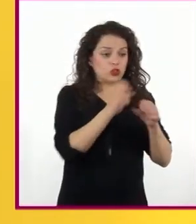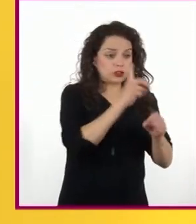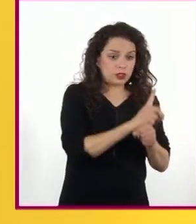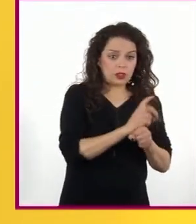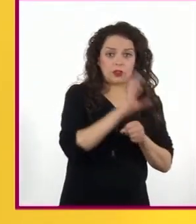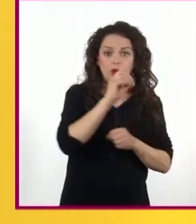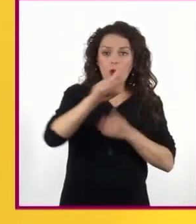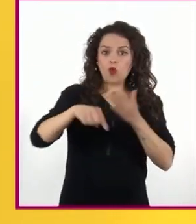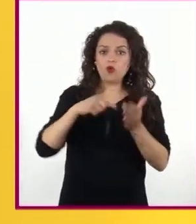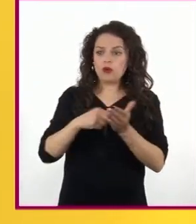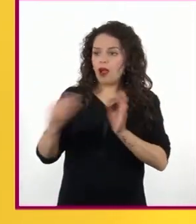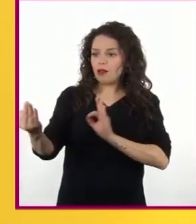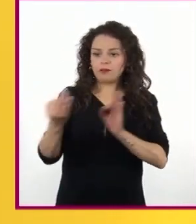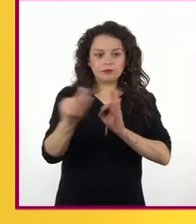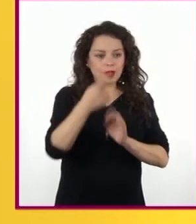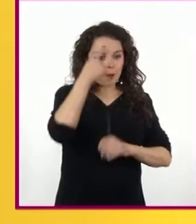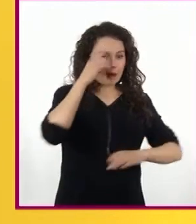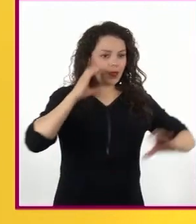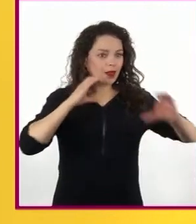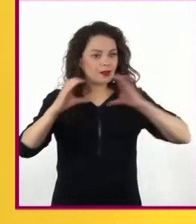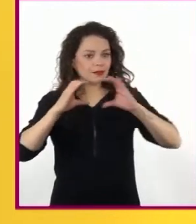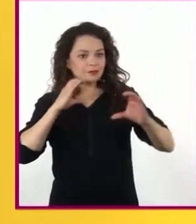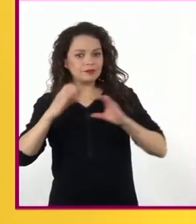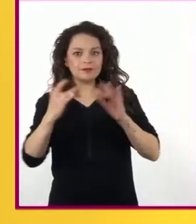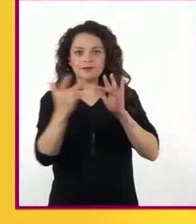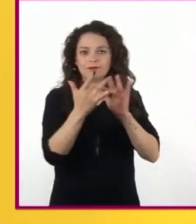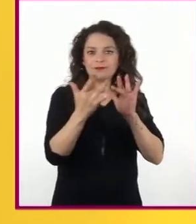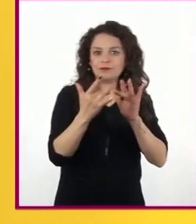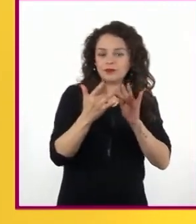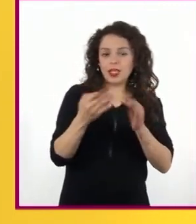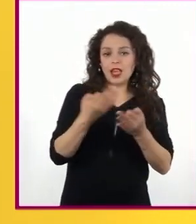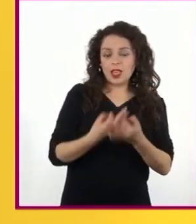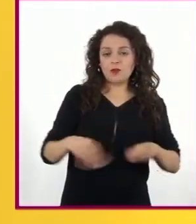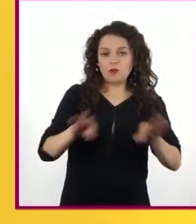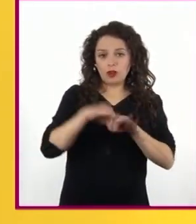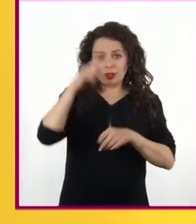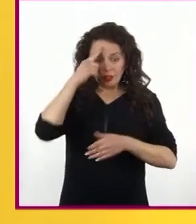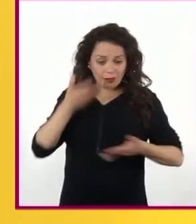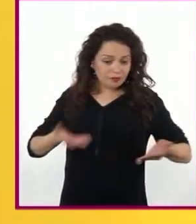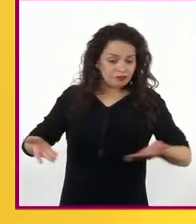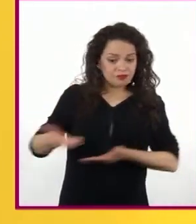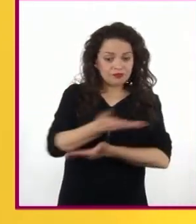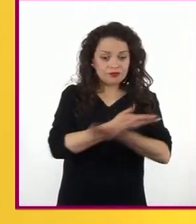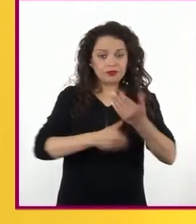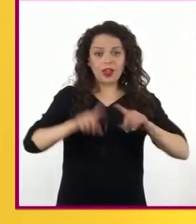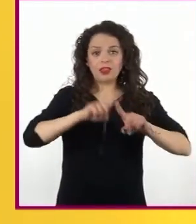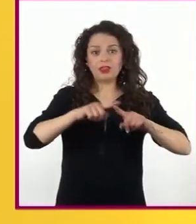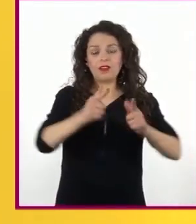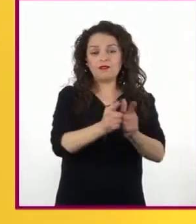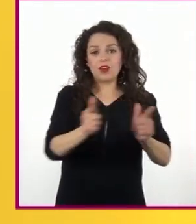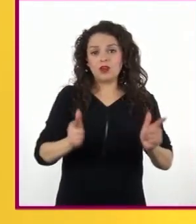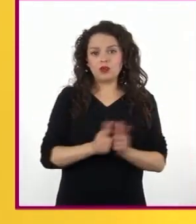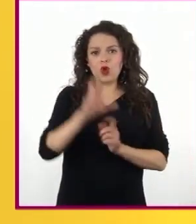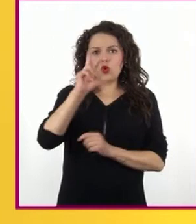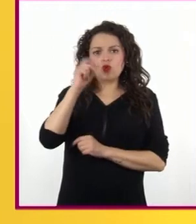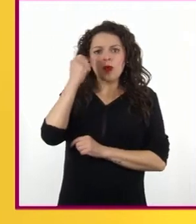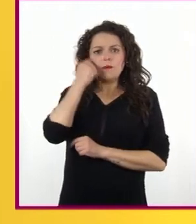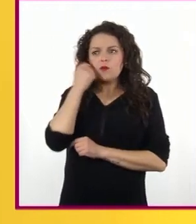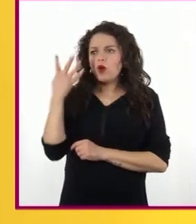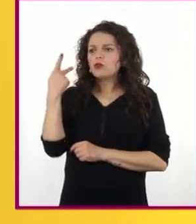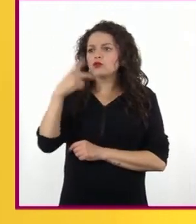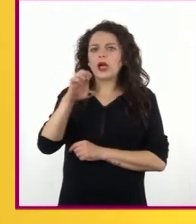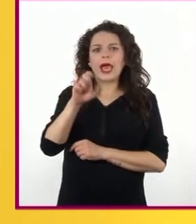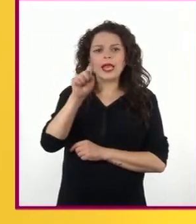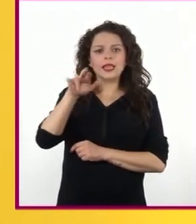de convivencia, son frecuentes las interacciones con personas y grupos diversos, ya sea por su condición social, origen